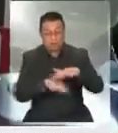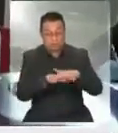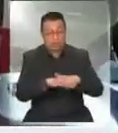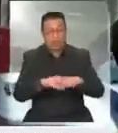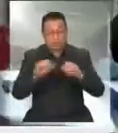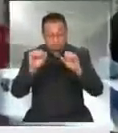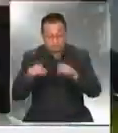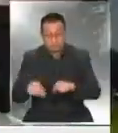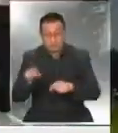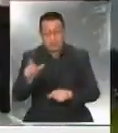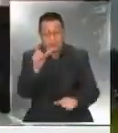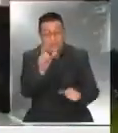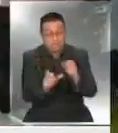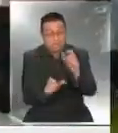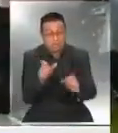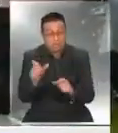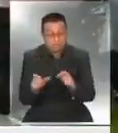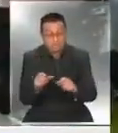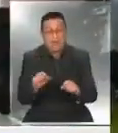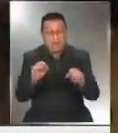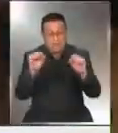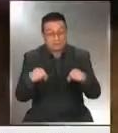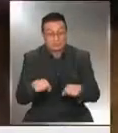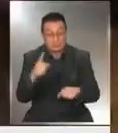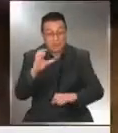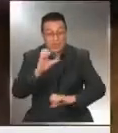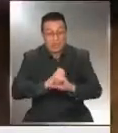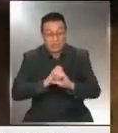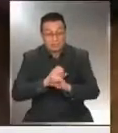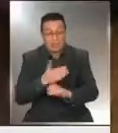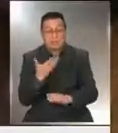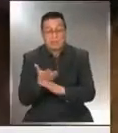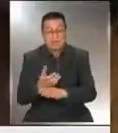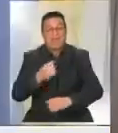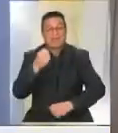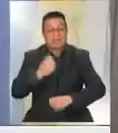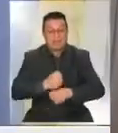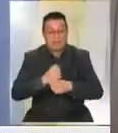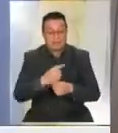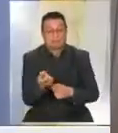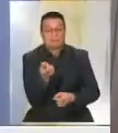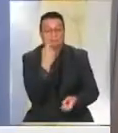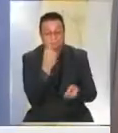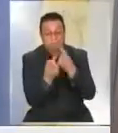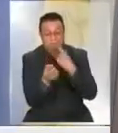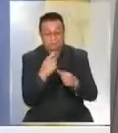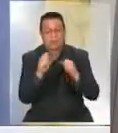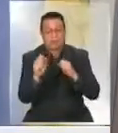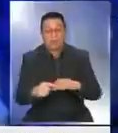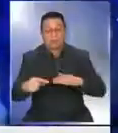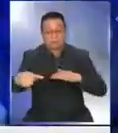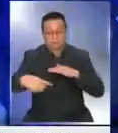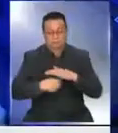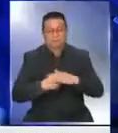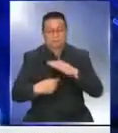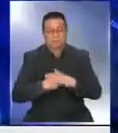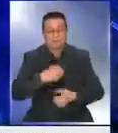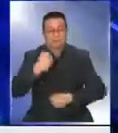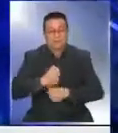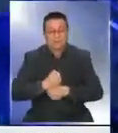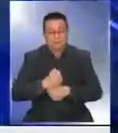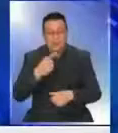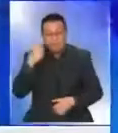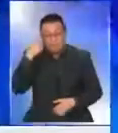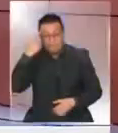ratificado en el que las personas se aceptó que una empresa le pidiera a sus trabajadores exámenes también para poder ingresar a su trabajo. Sin